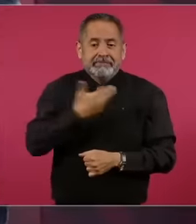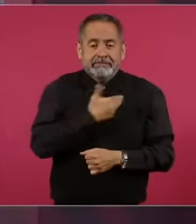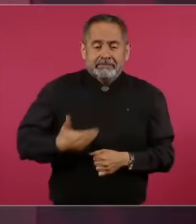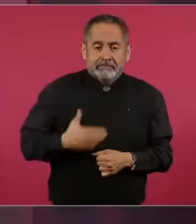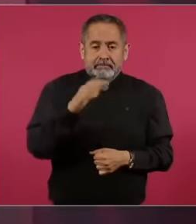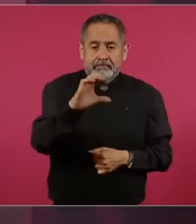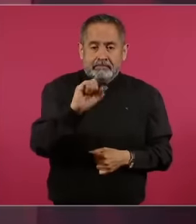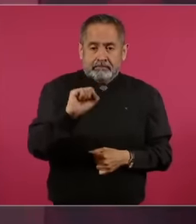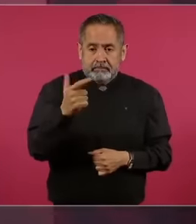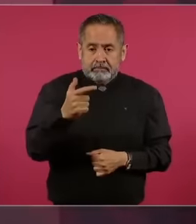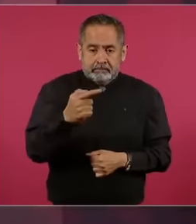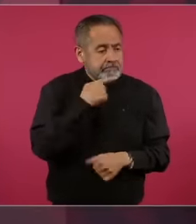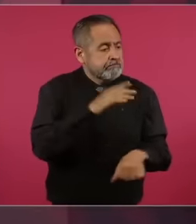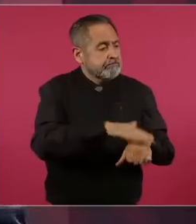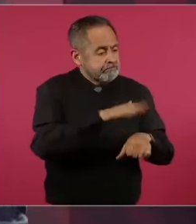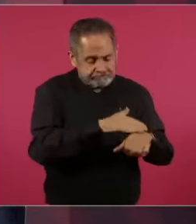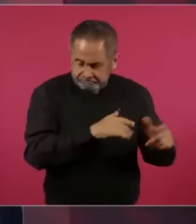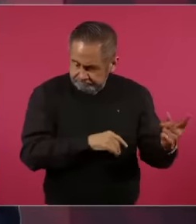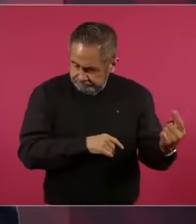vente para acá.